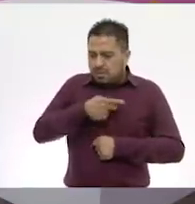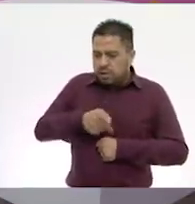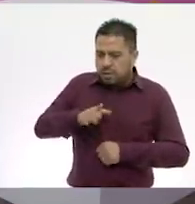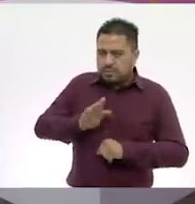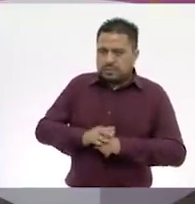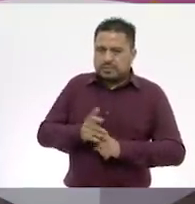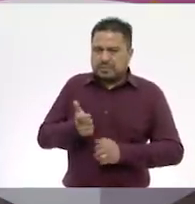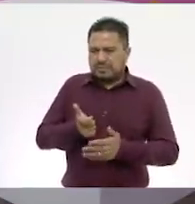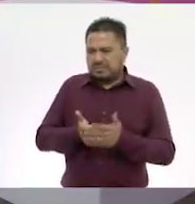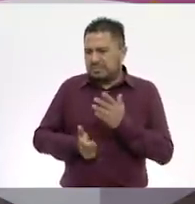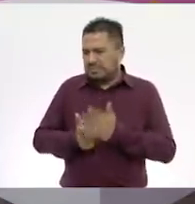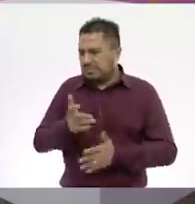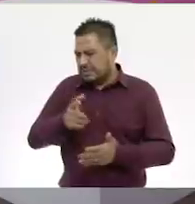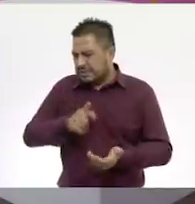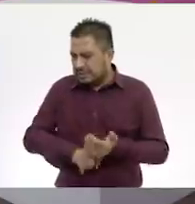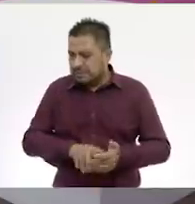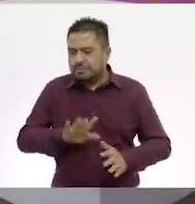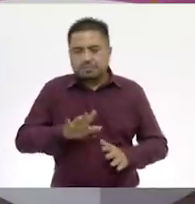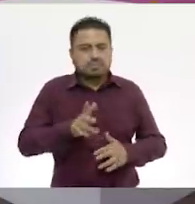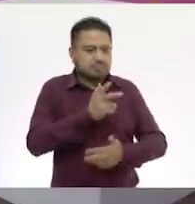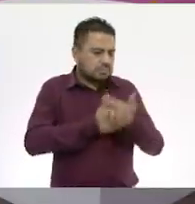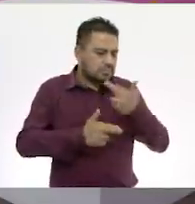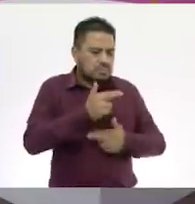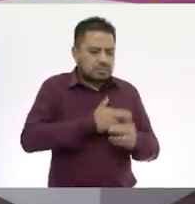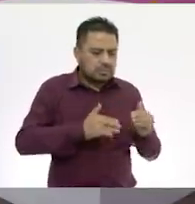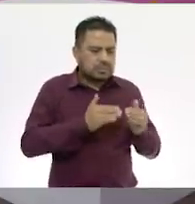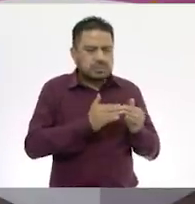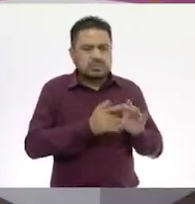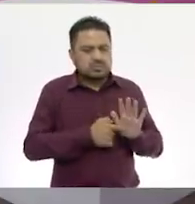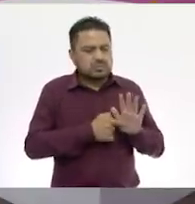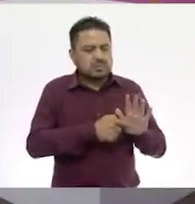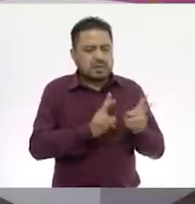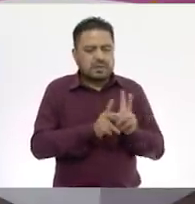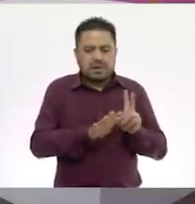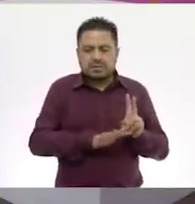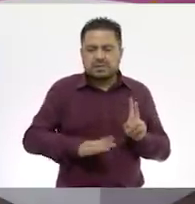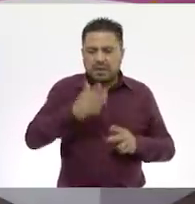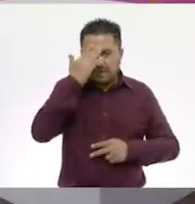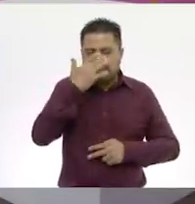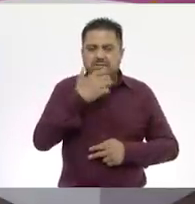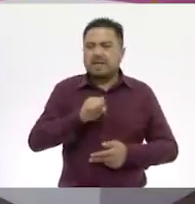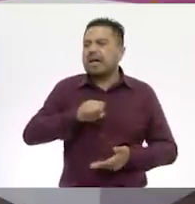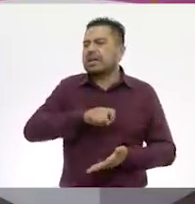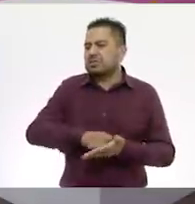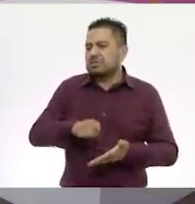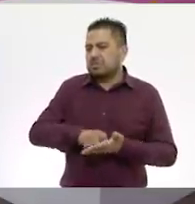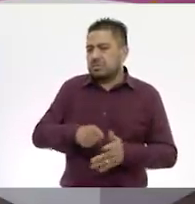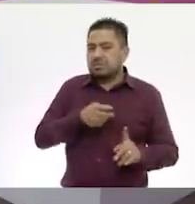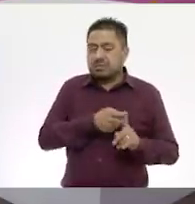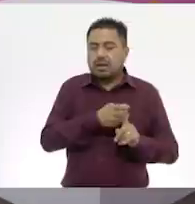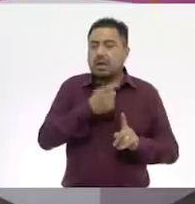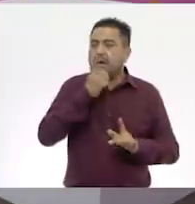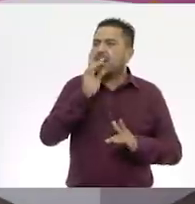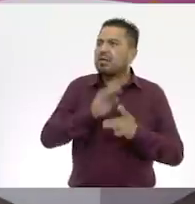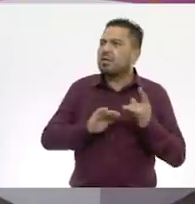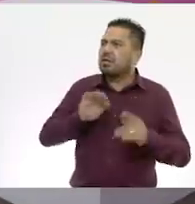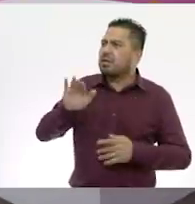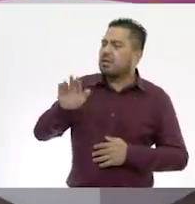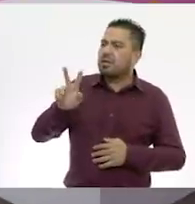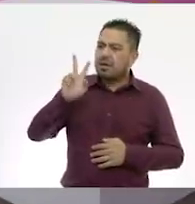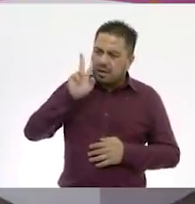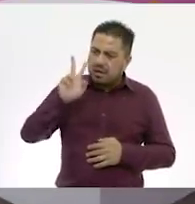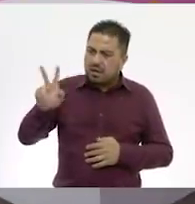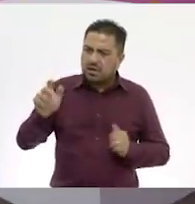costó un sentido. Volviendo a su casa, mostró a sus vecinos la famosa compra, y uno de ellos dijo: